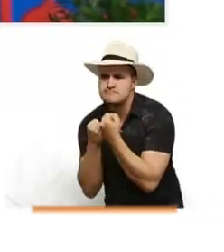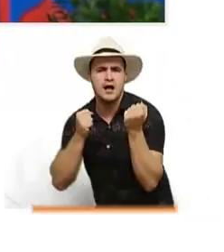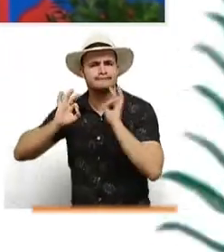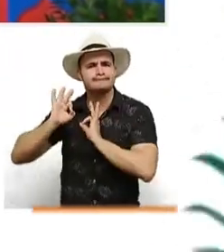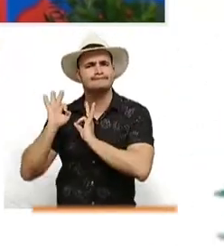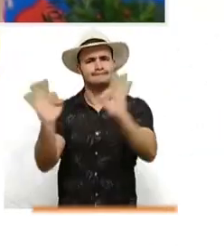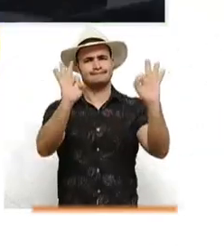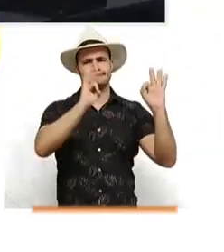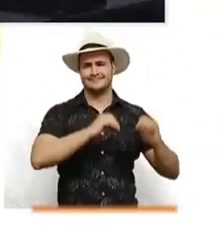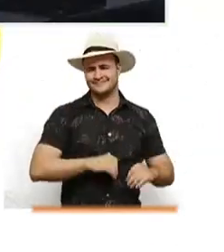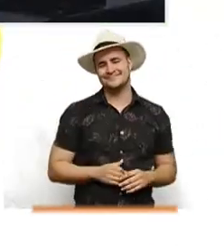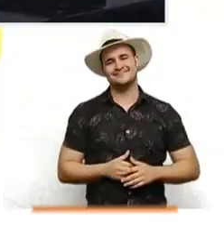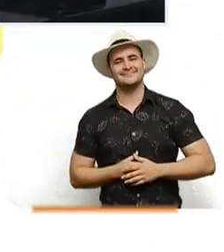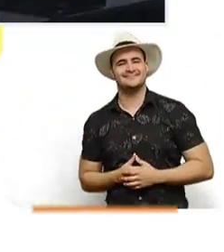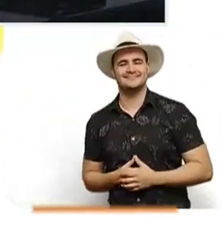cooperativismo.